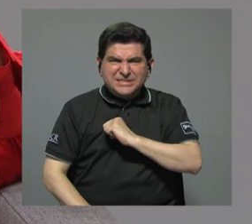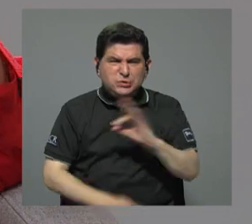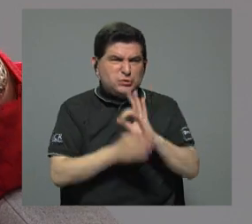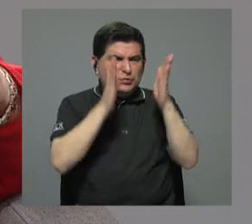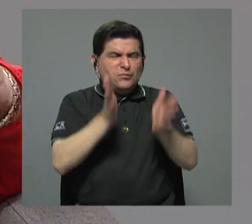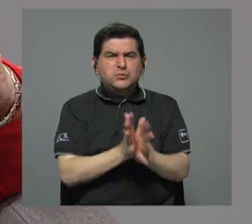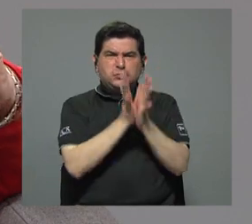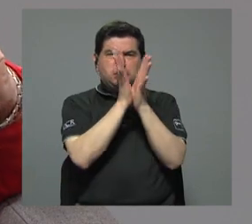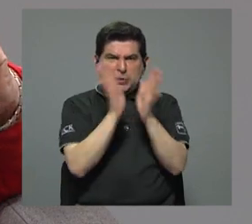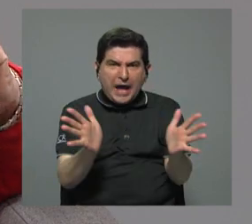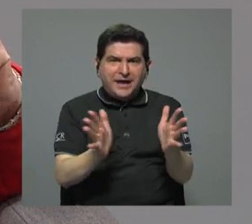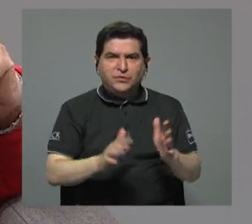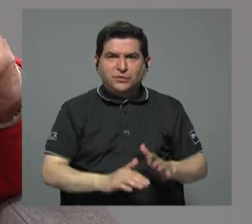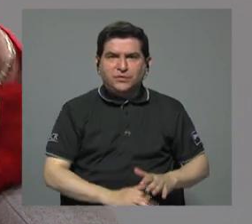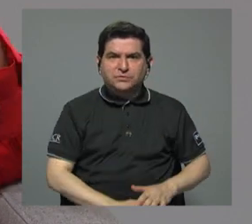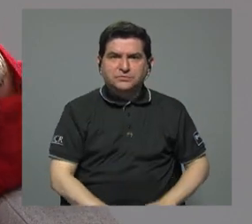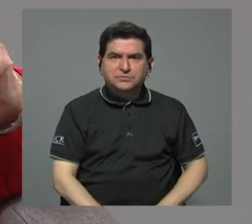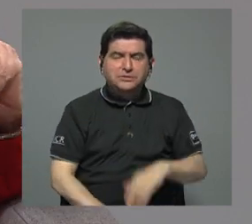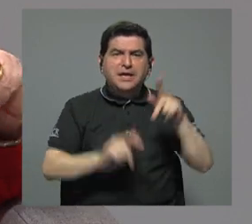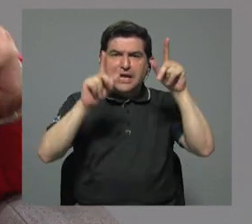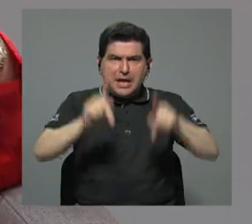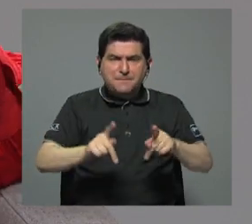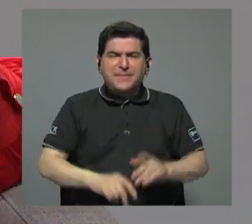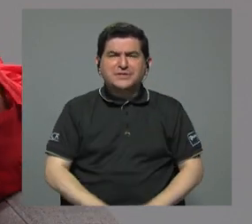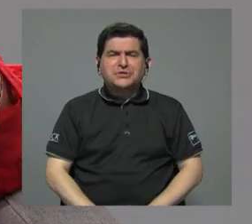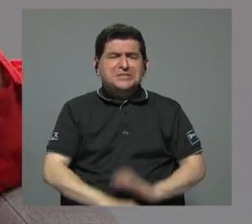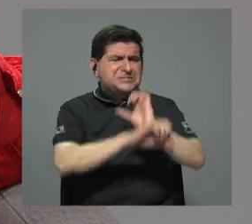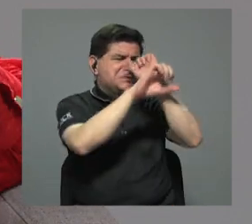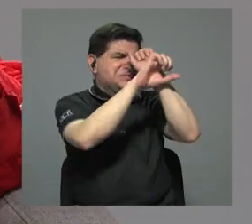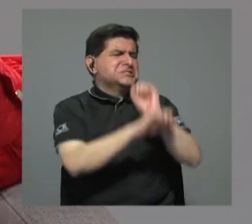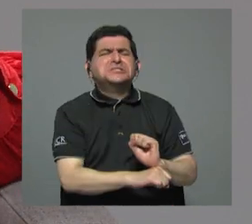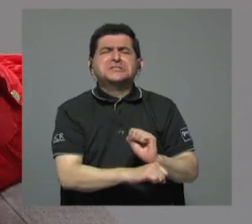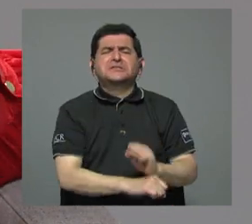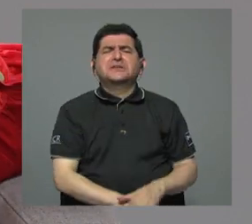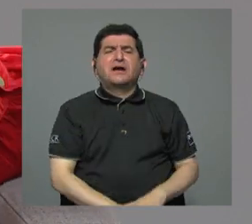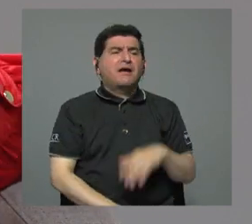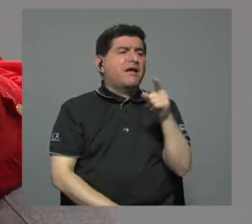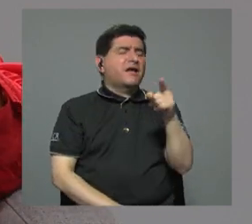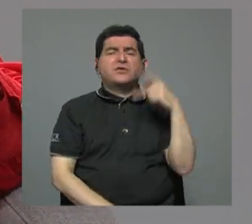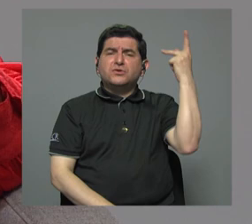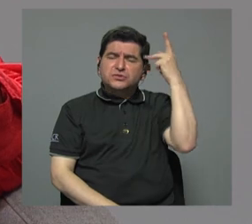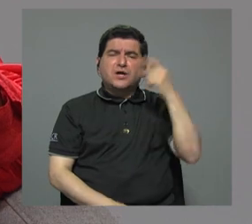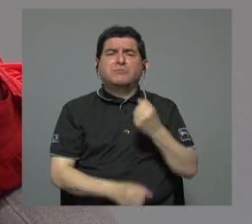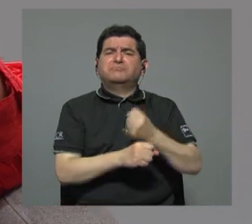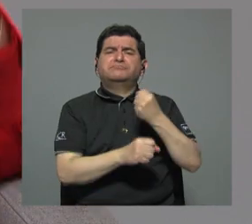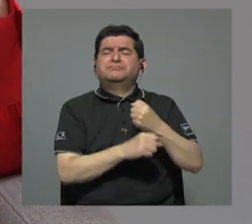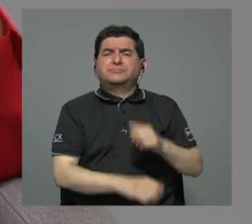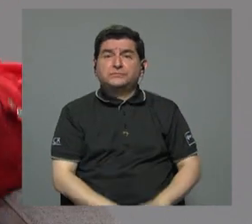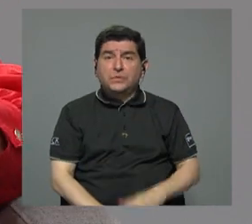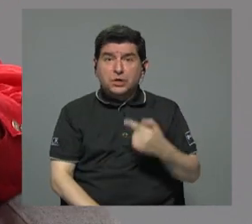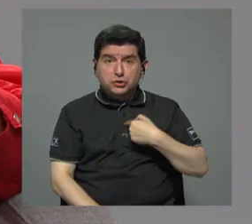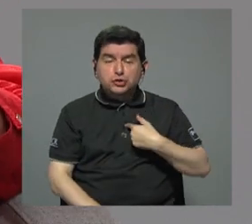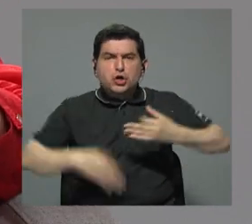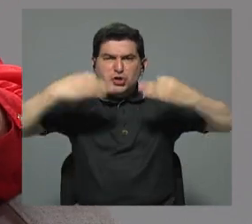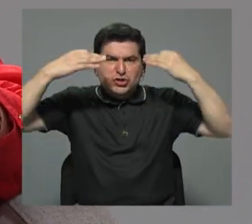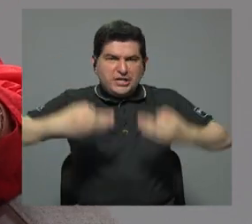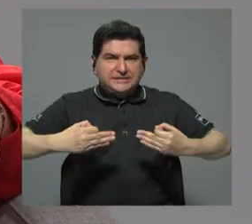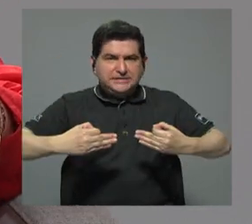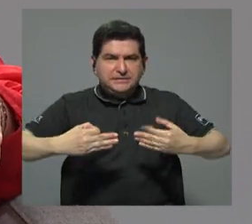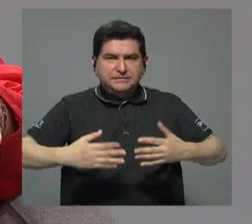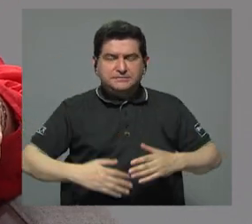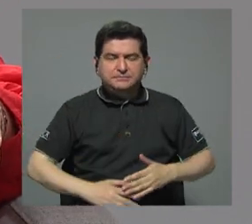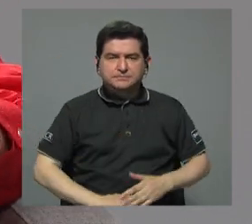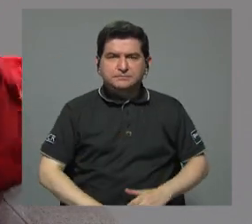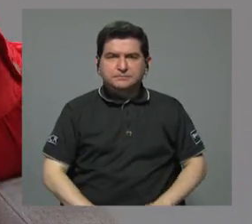funcionarios públicos y de la gente que tradicionalmente se ha dedicado a la política por eso yo tomé la decisión